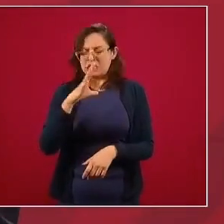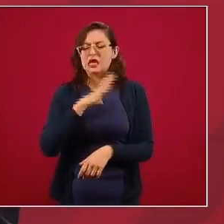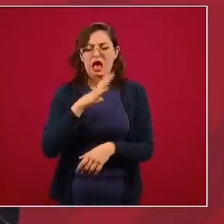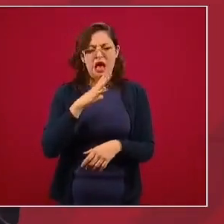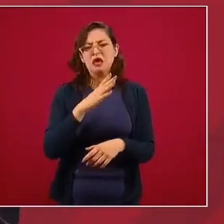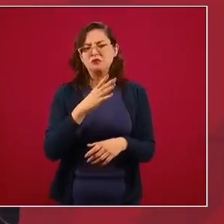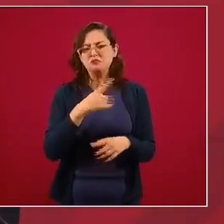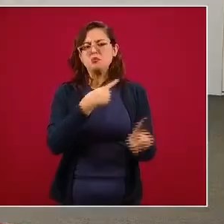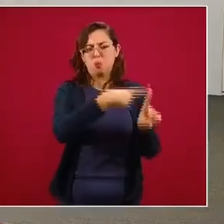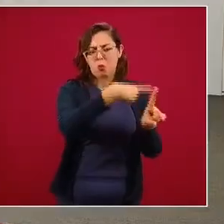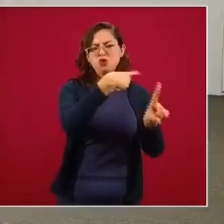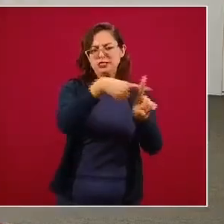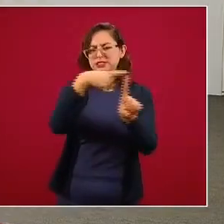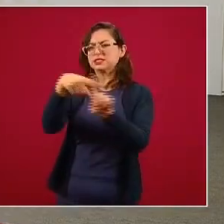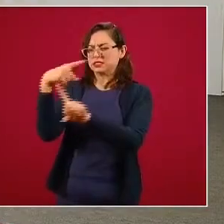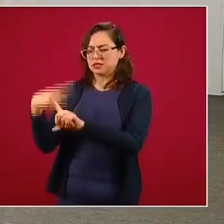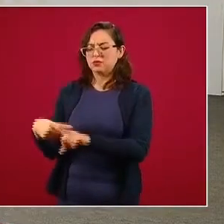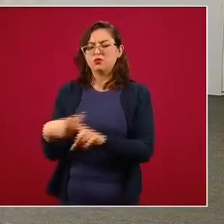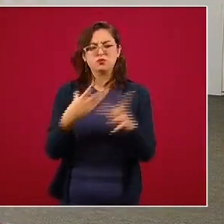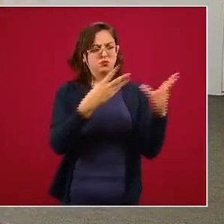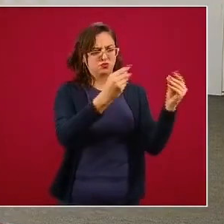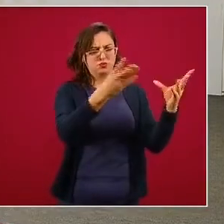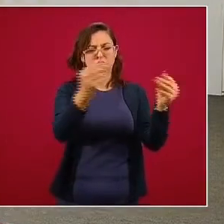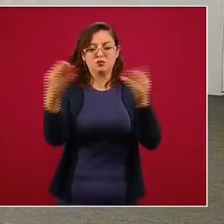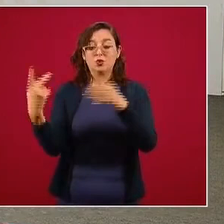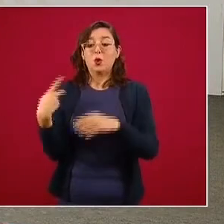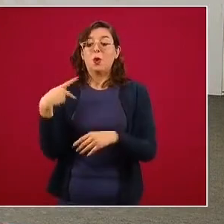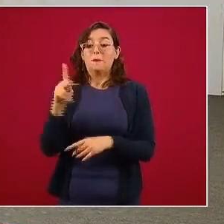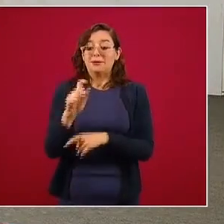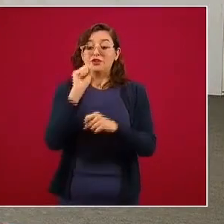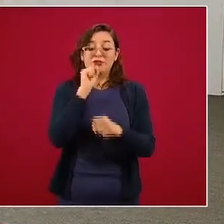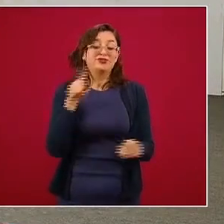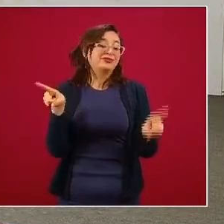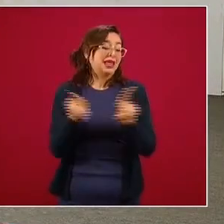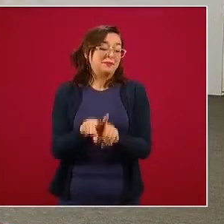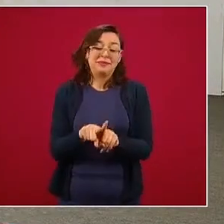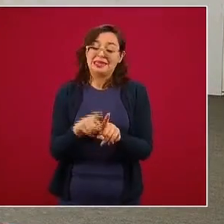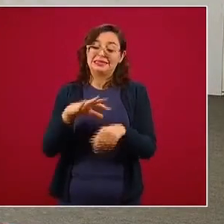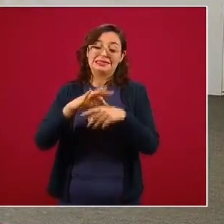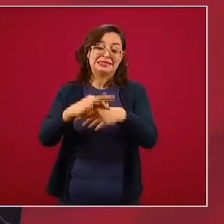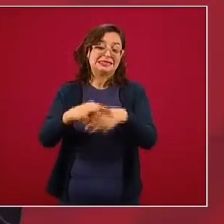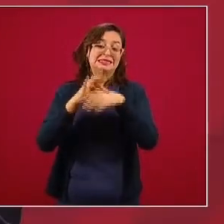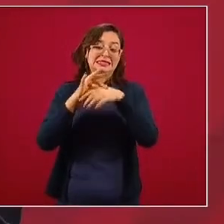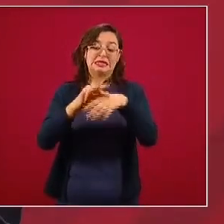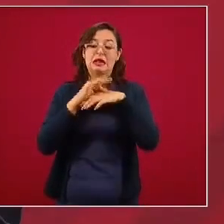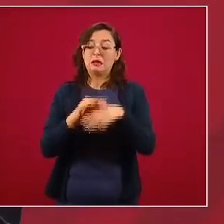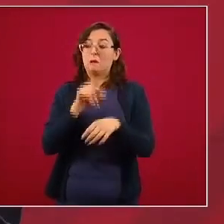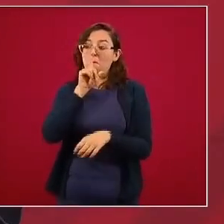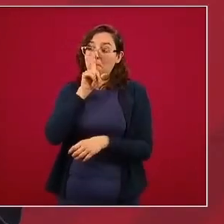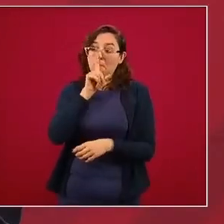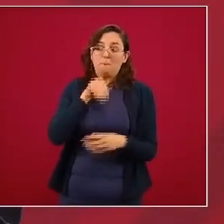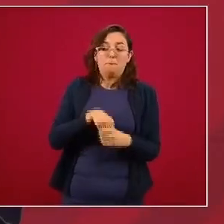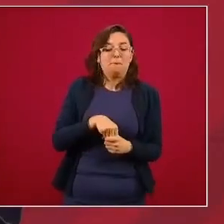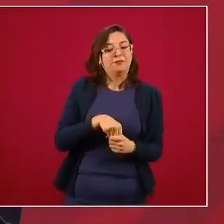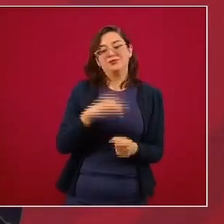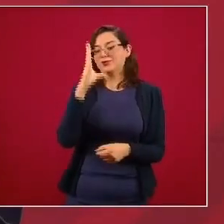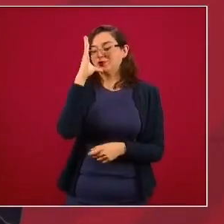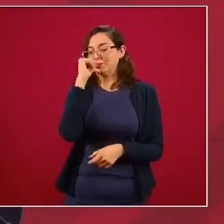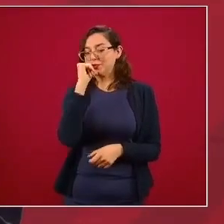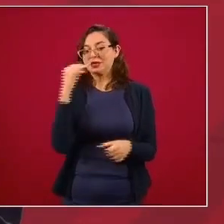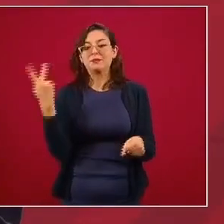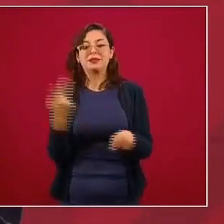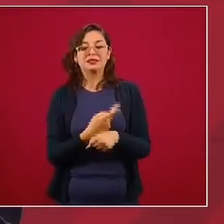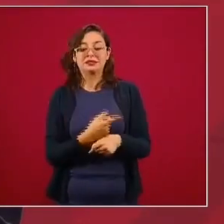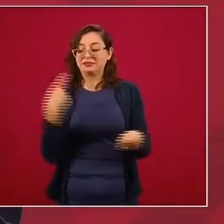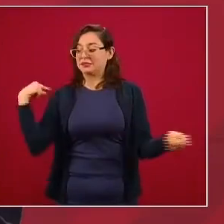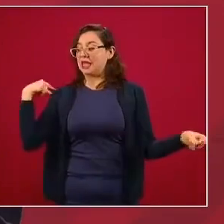lugares, pero lo que también es cierto es que hay una realidad que no se puede ocultar, que son más de